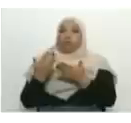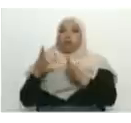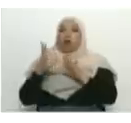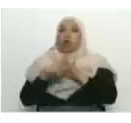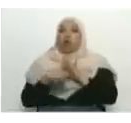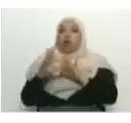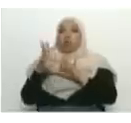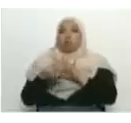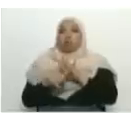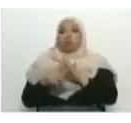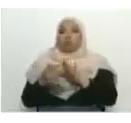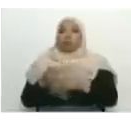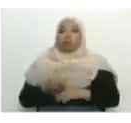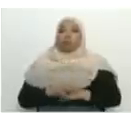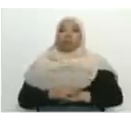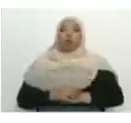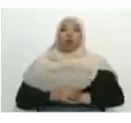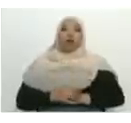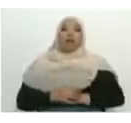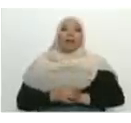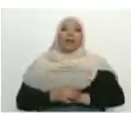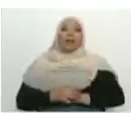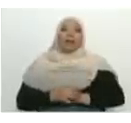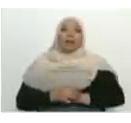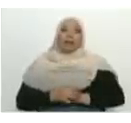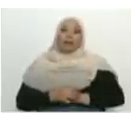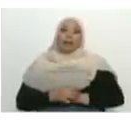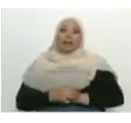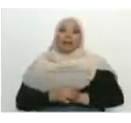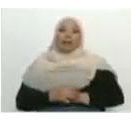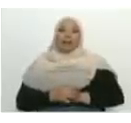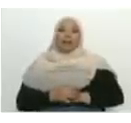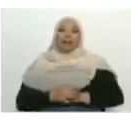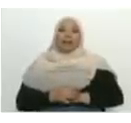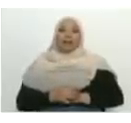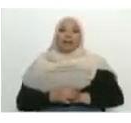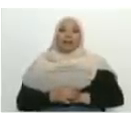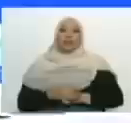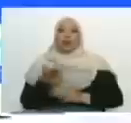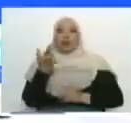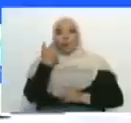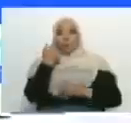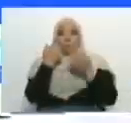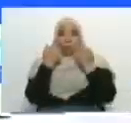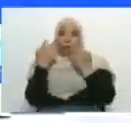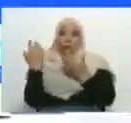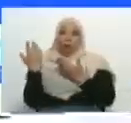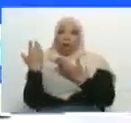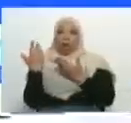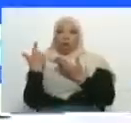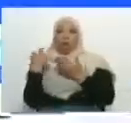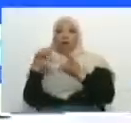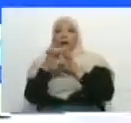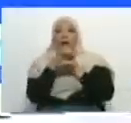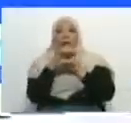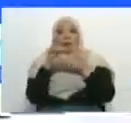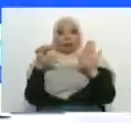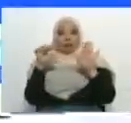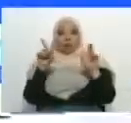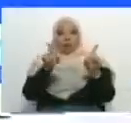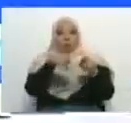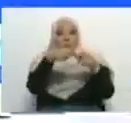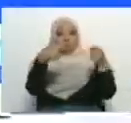defraudación. Hoy, por cierto, en esta trama, como lo veremos, aparece un artículo de él, ya vamos a